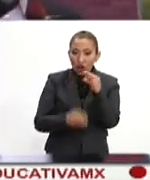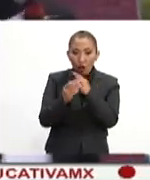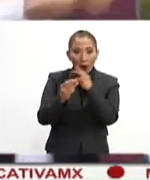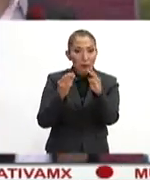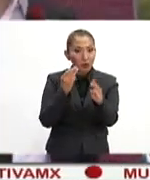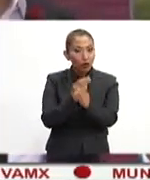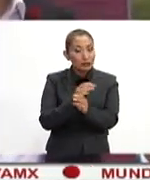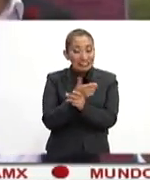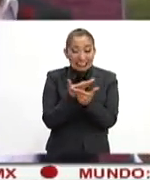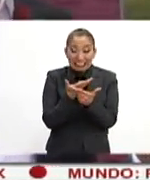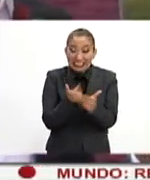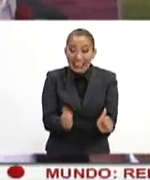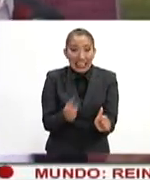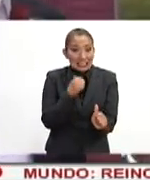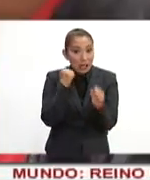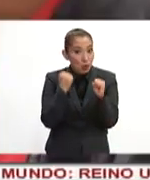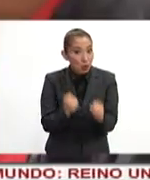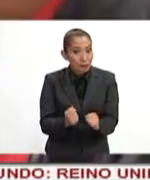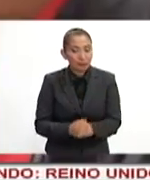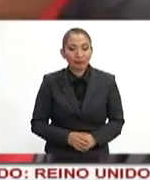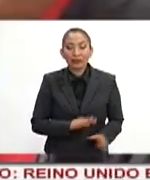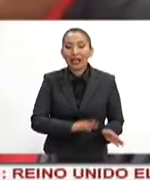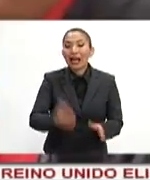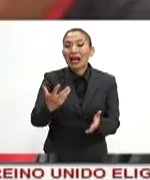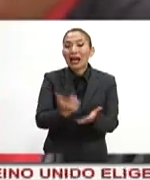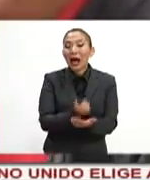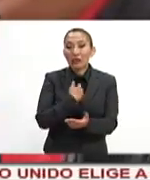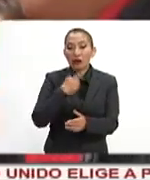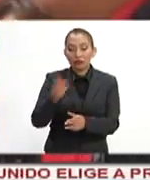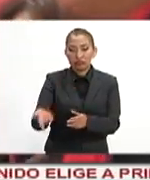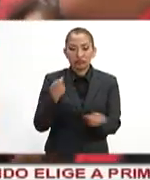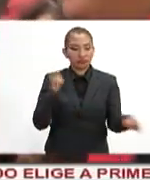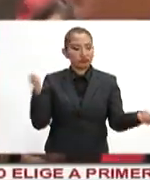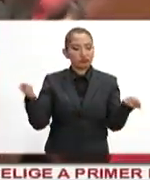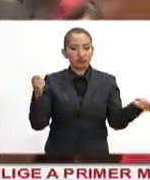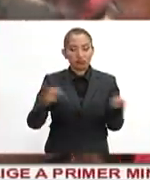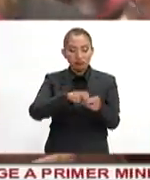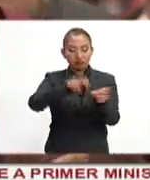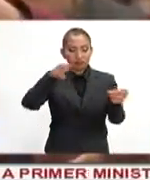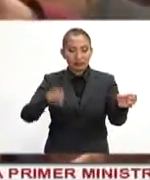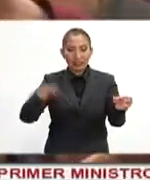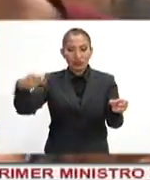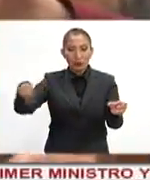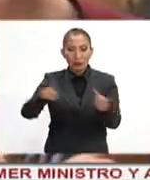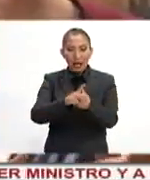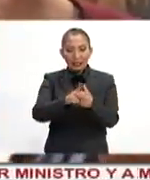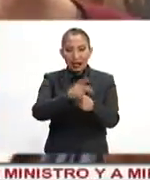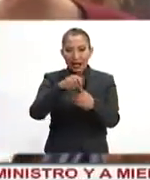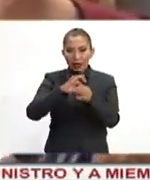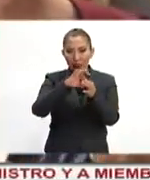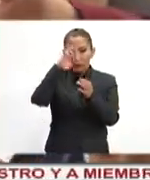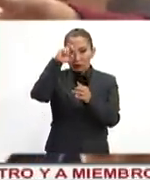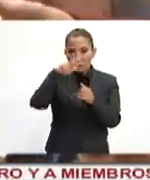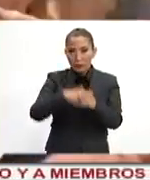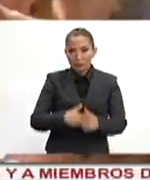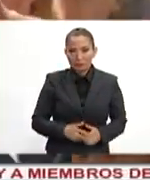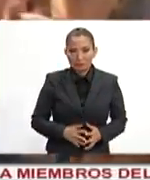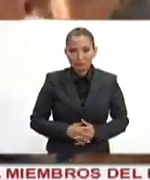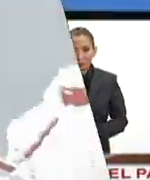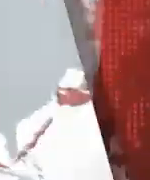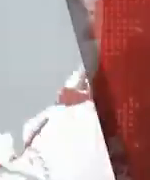el mundo. Nadie la tiene segura. El ganador llevará las riendas de la salida del país de la Unión Europea.